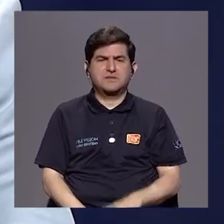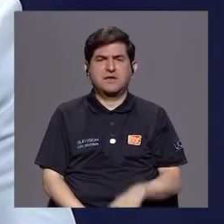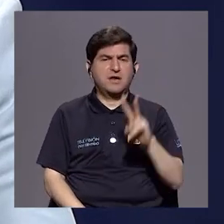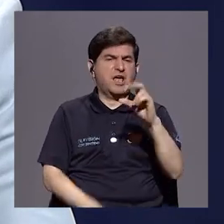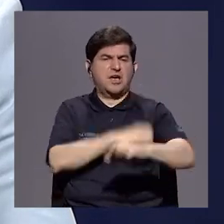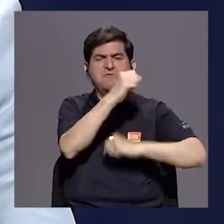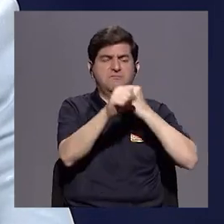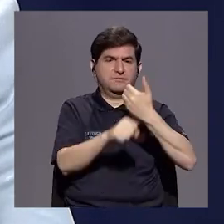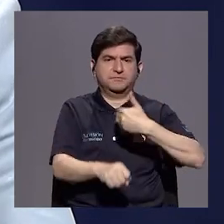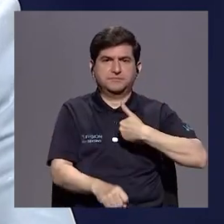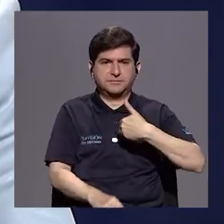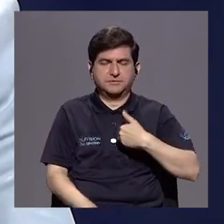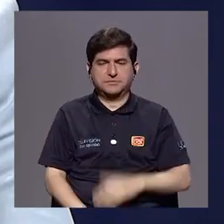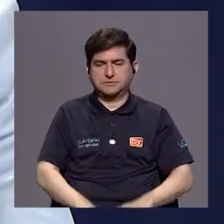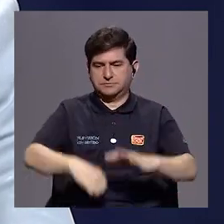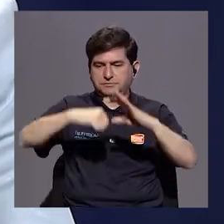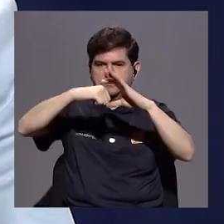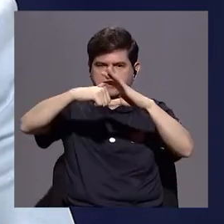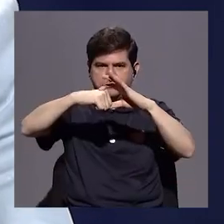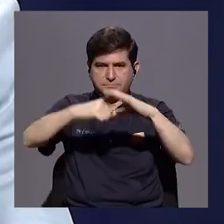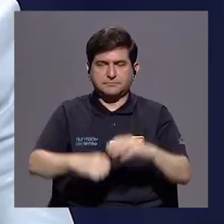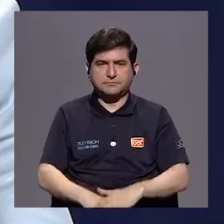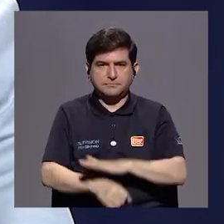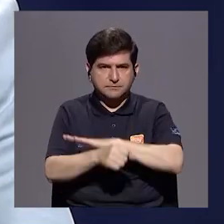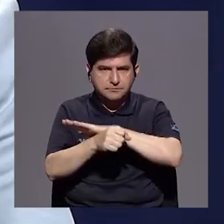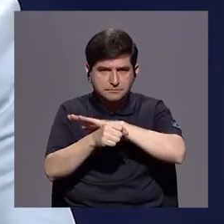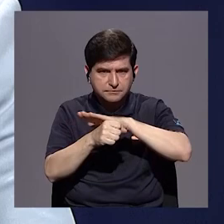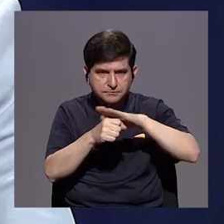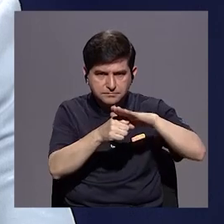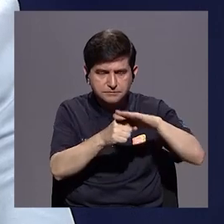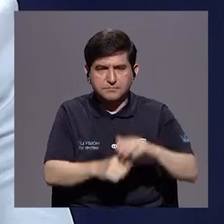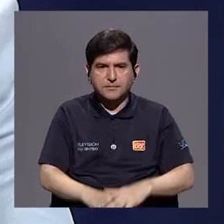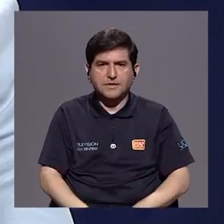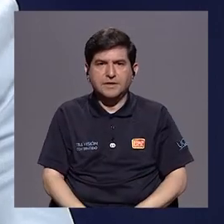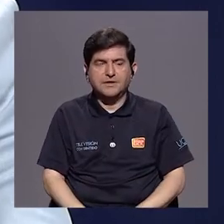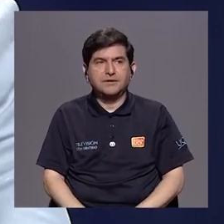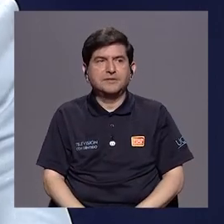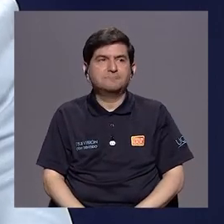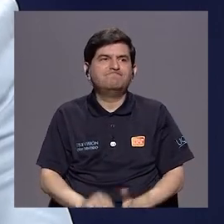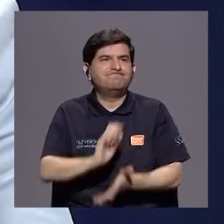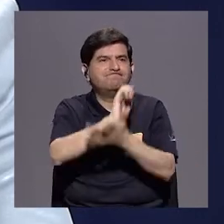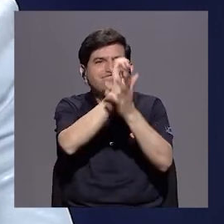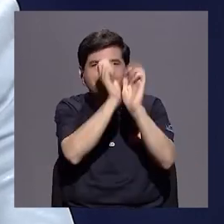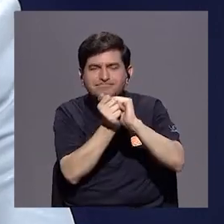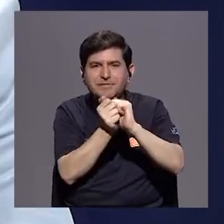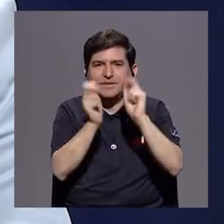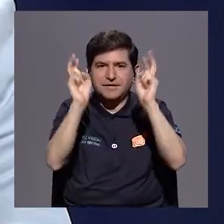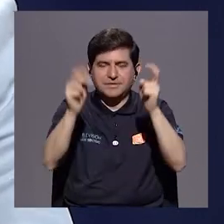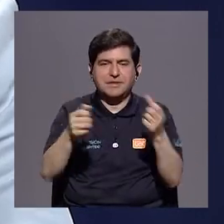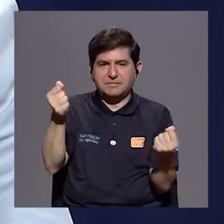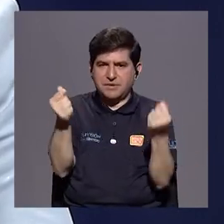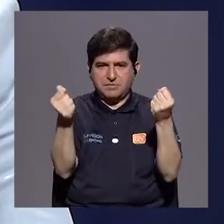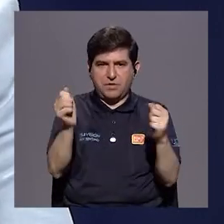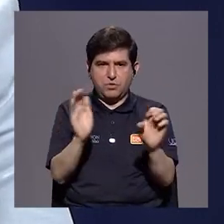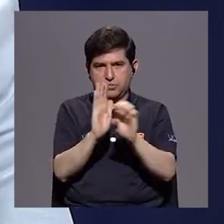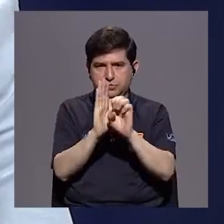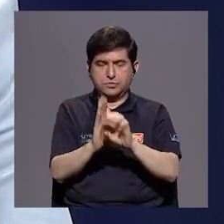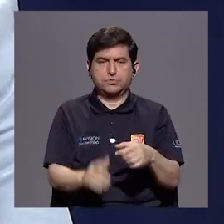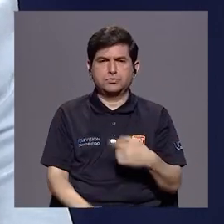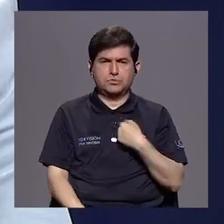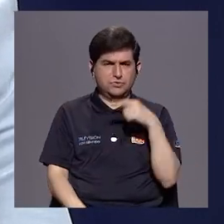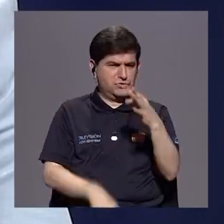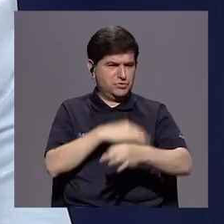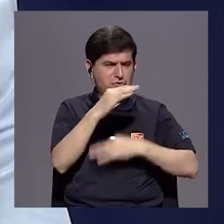20 años vamos a tener un planeta completamente digamos cambiado en materia de vehículos por ejemplo yo